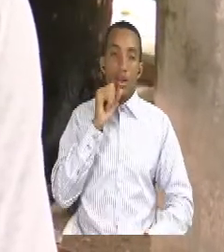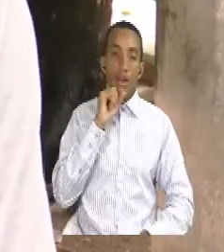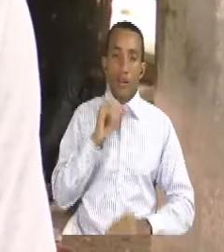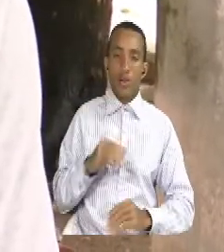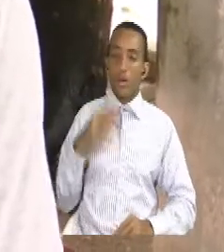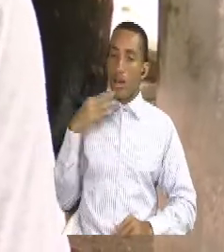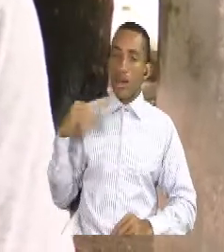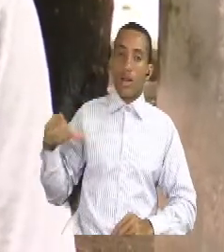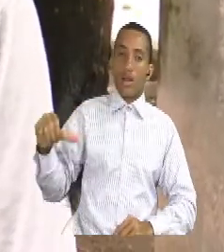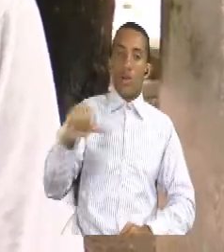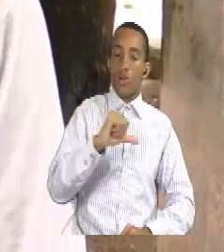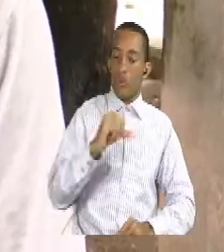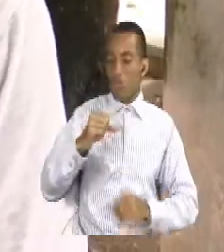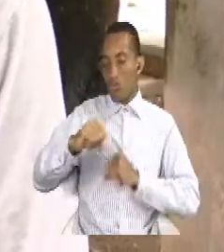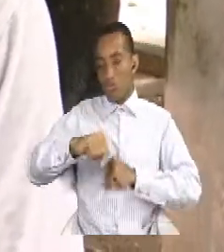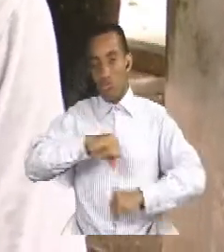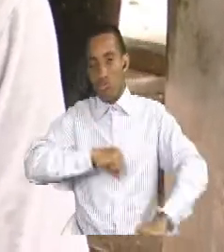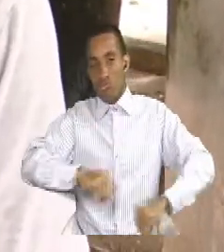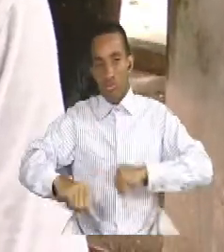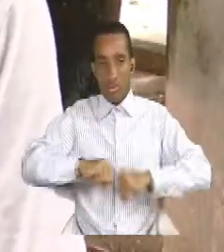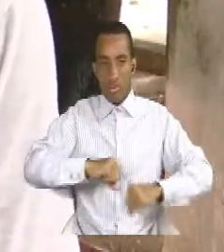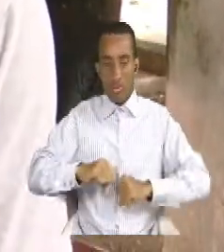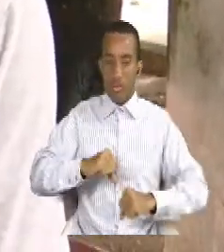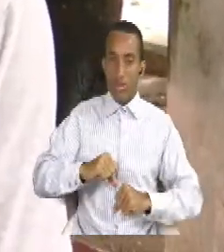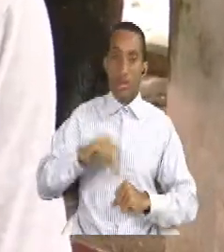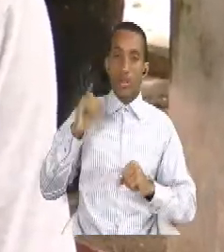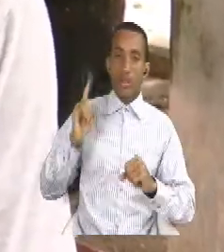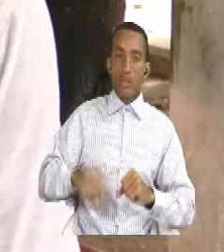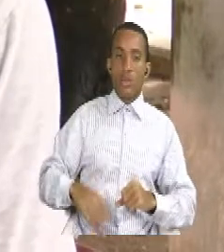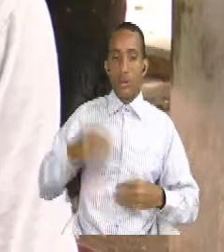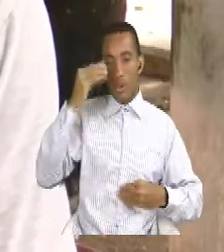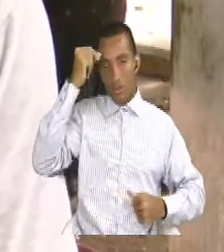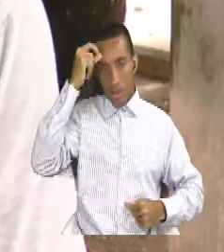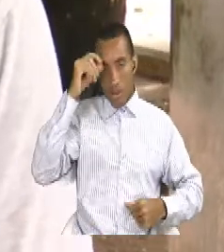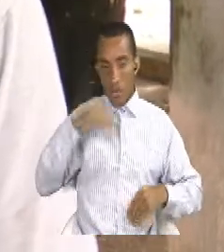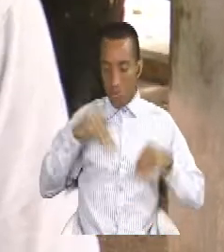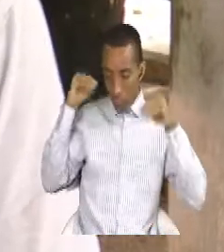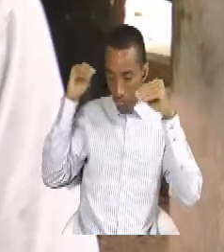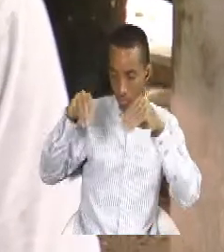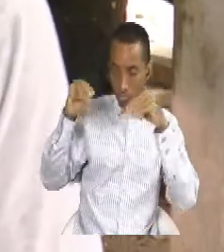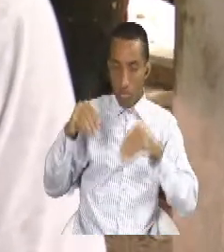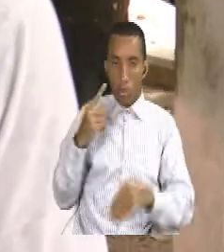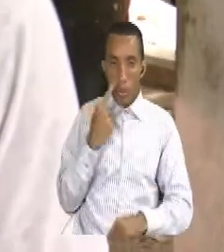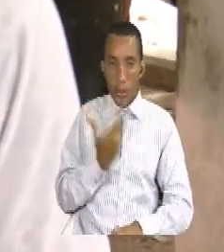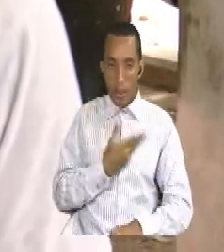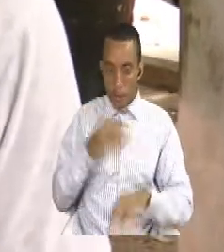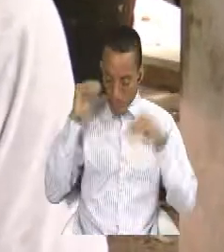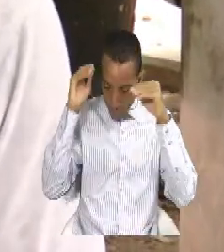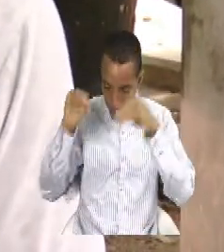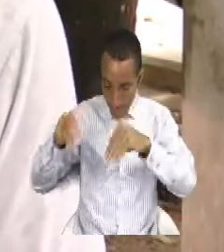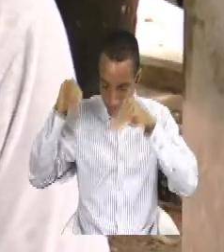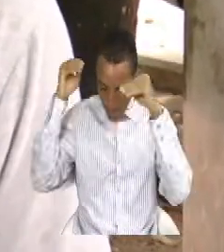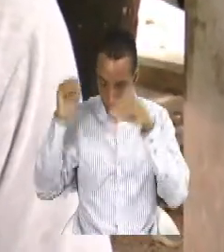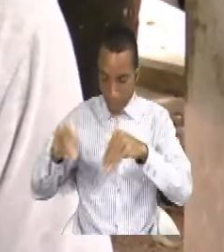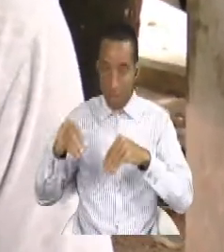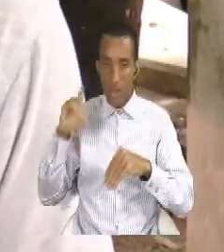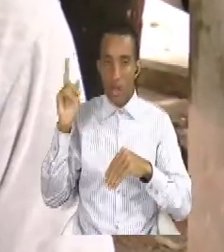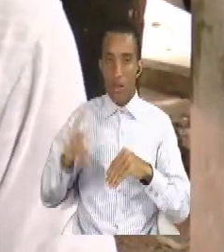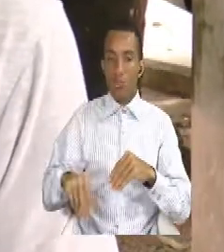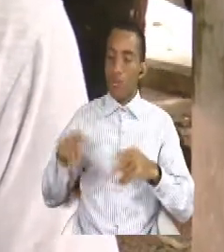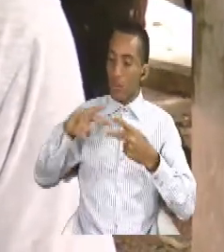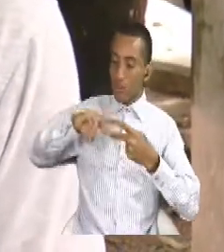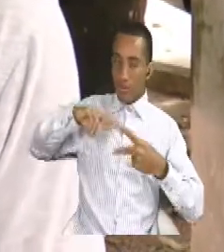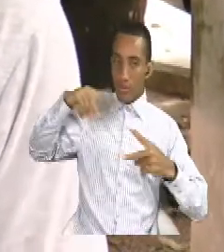mujeres muy emprendedoras, aparte de los valores que uno como padre les puede inculcar a ellos, más su ADN, que ese es